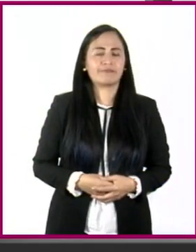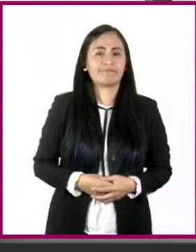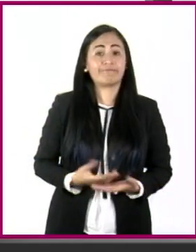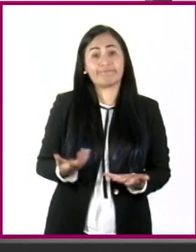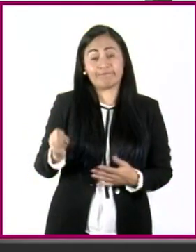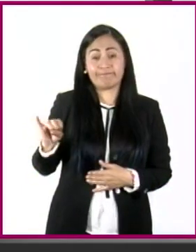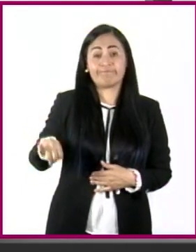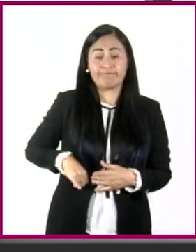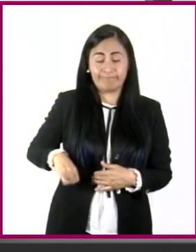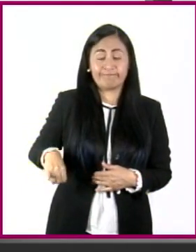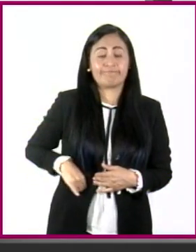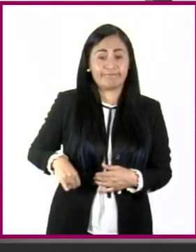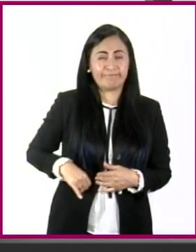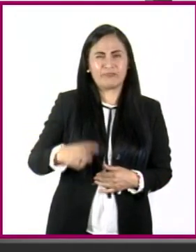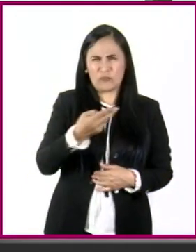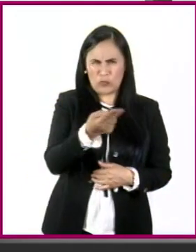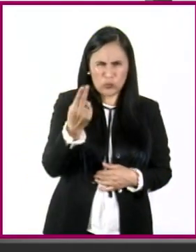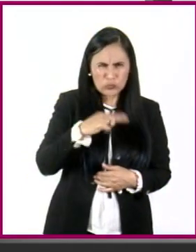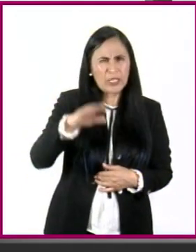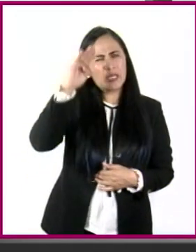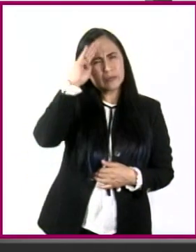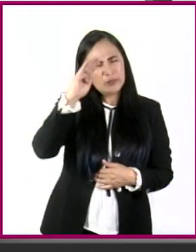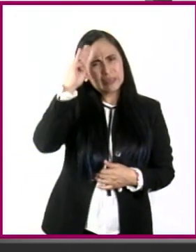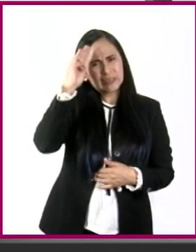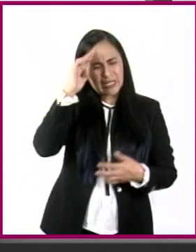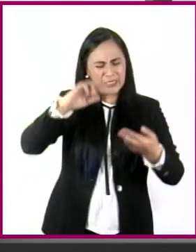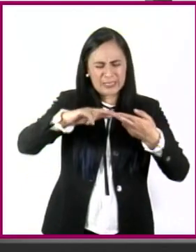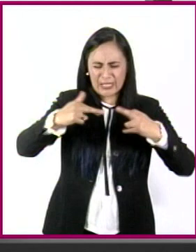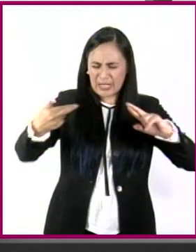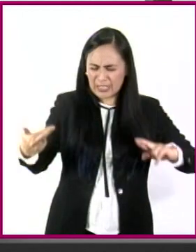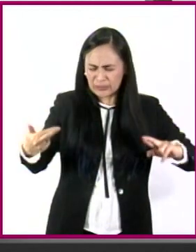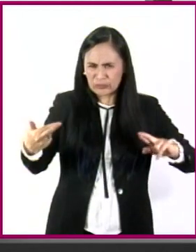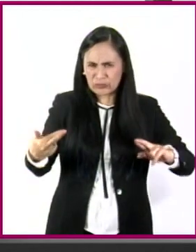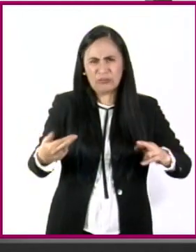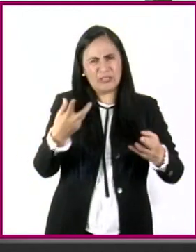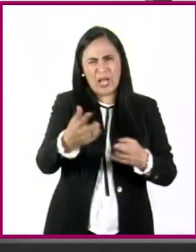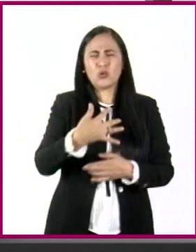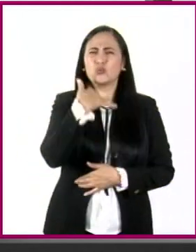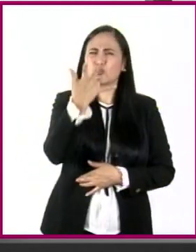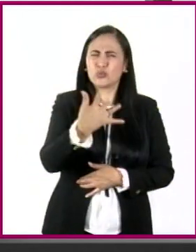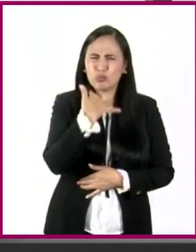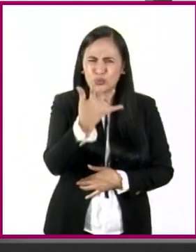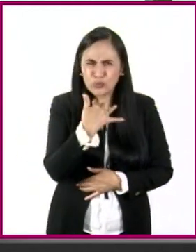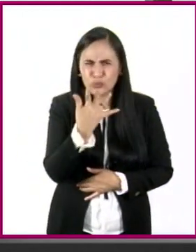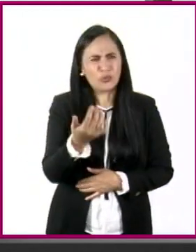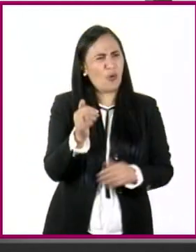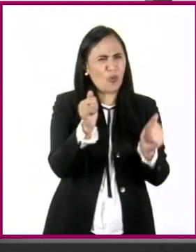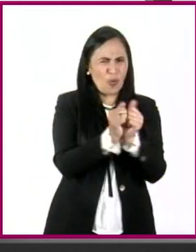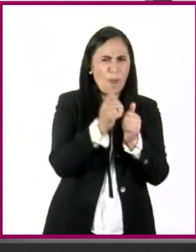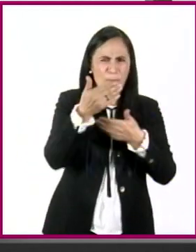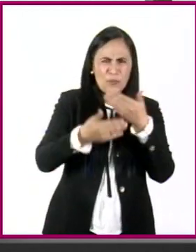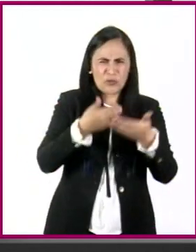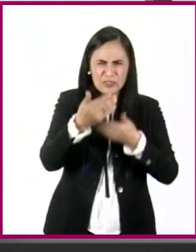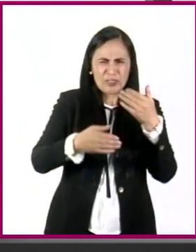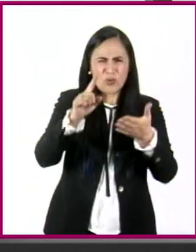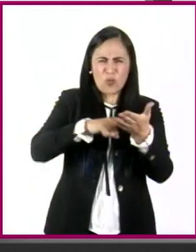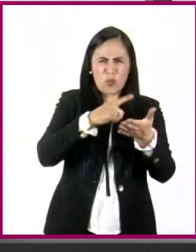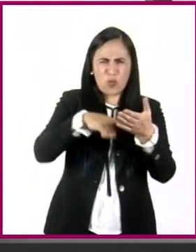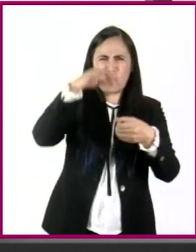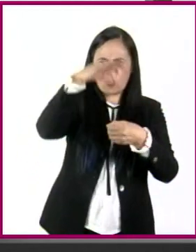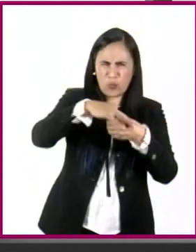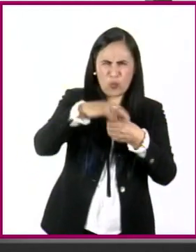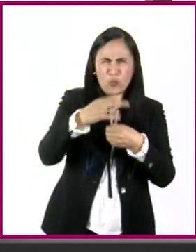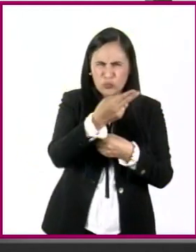Interesante, ¿no? ¿Realmente se habían puesto a pensar en la relación tan directa que hay entre la corrupción y un proceso democrático? Y si lo analizamos